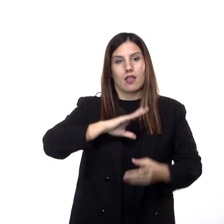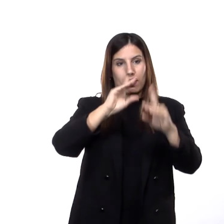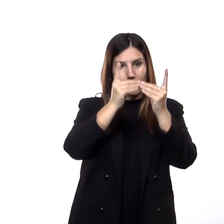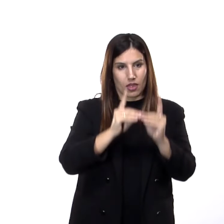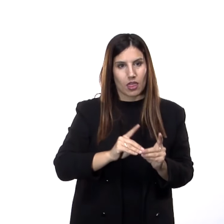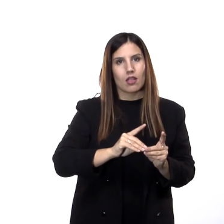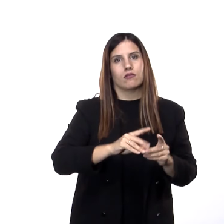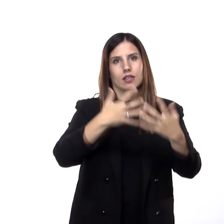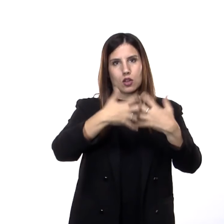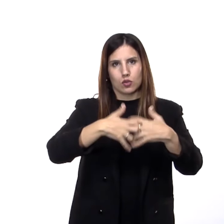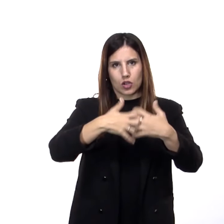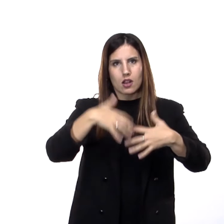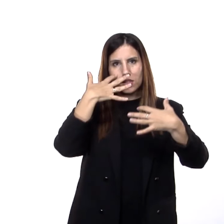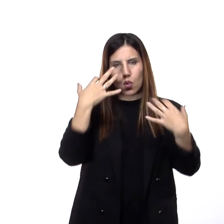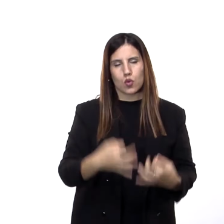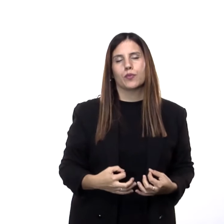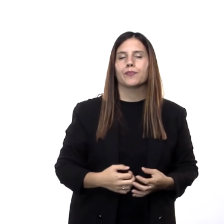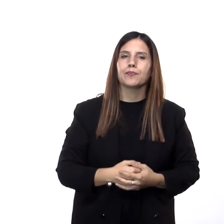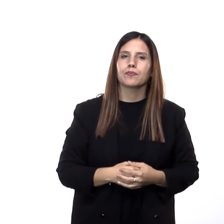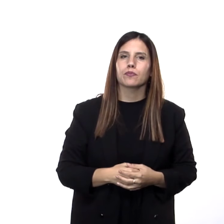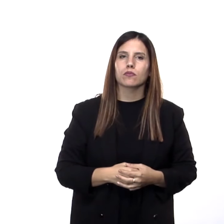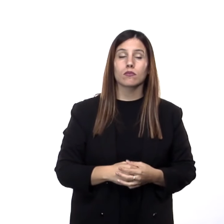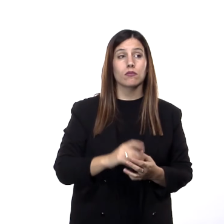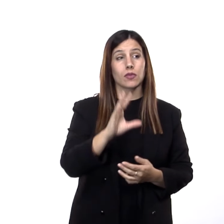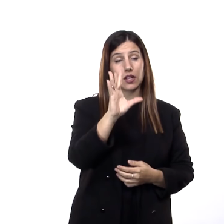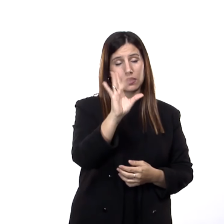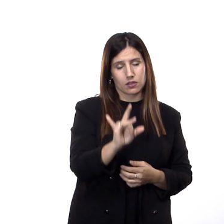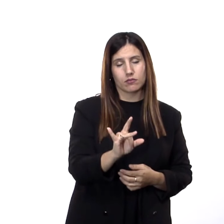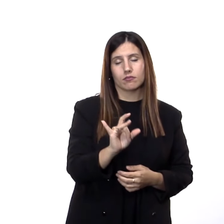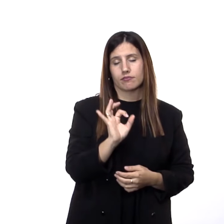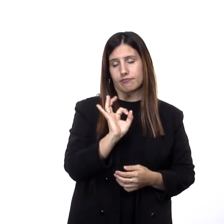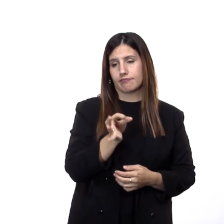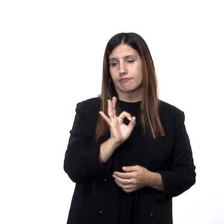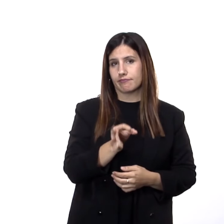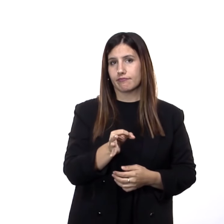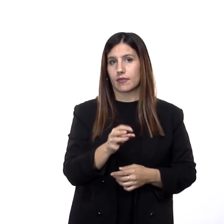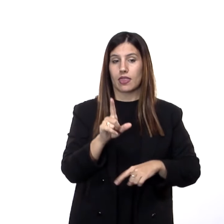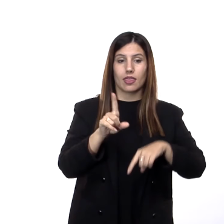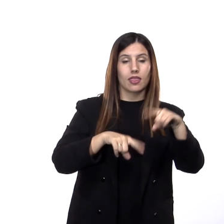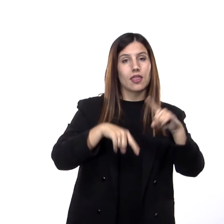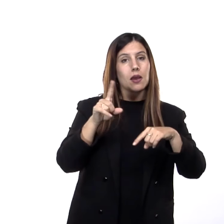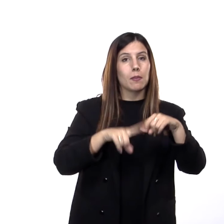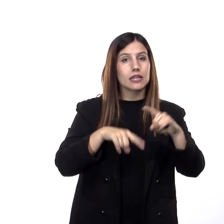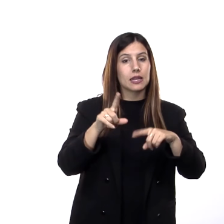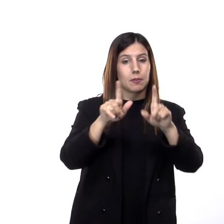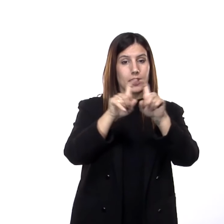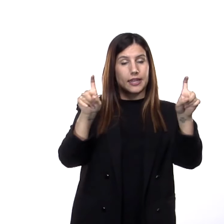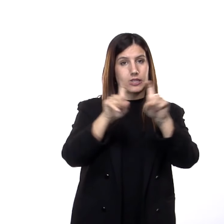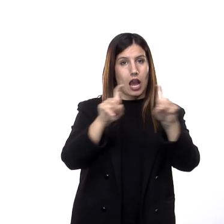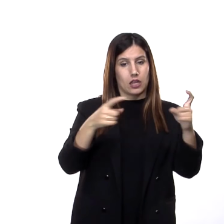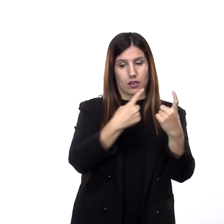industrial de forma segura si esto evidentemente cada dependiendo del tamaño de la empresa se puede